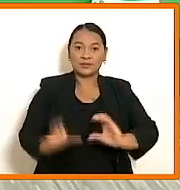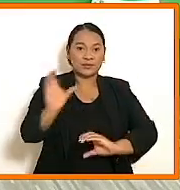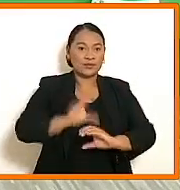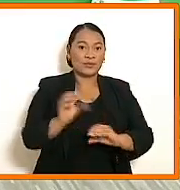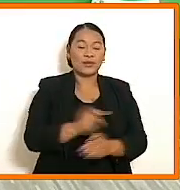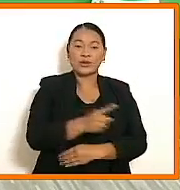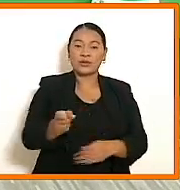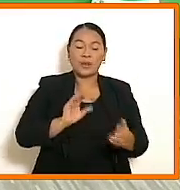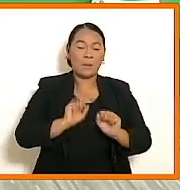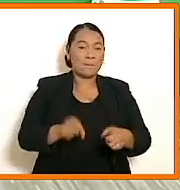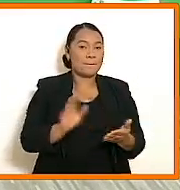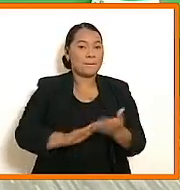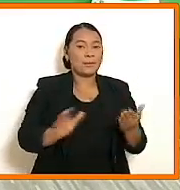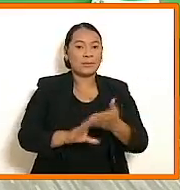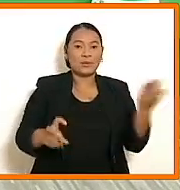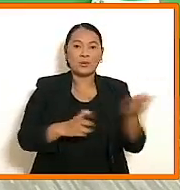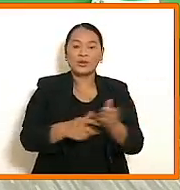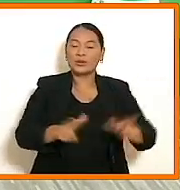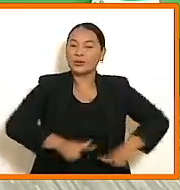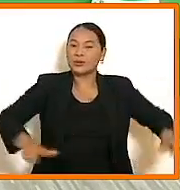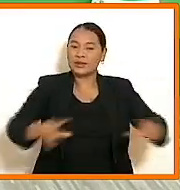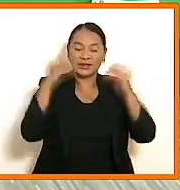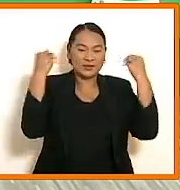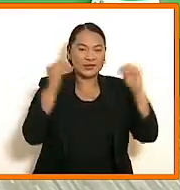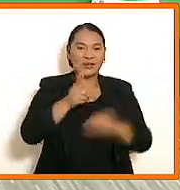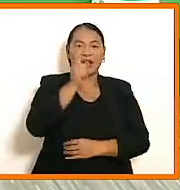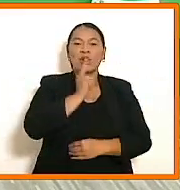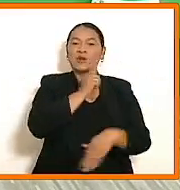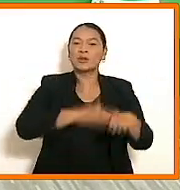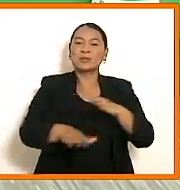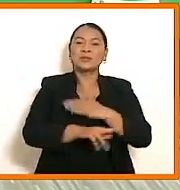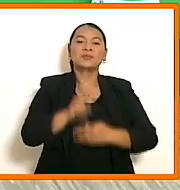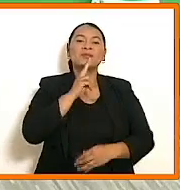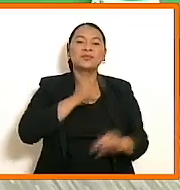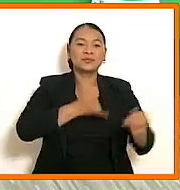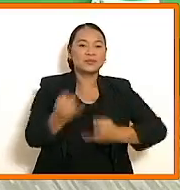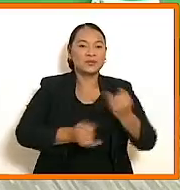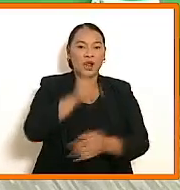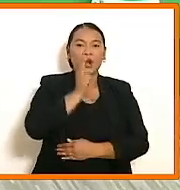adquirir tu boleto en cualquier punto de venta Loto a nivel nacional. A jugar. Se ha dicho con